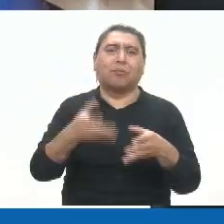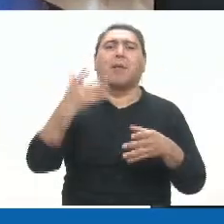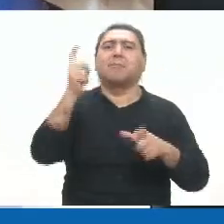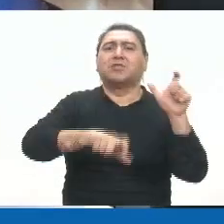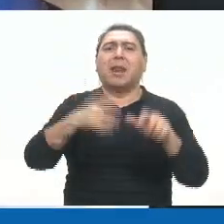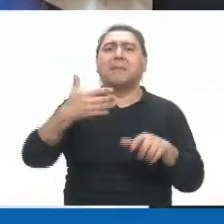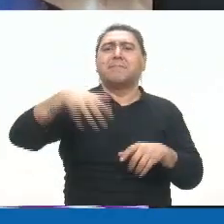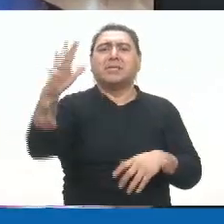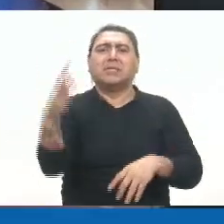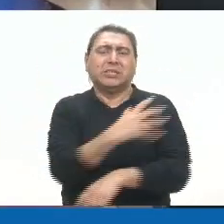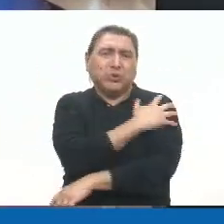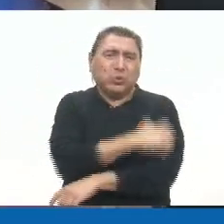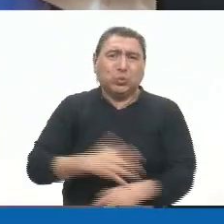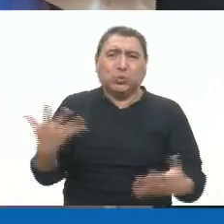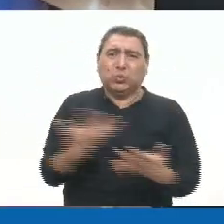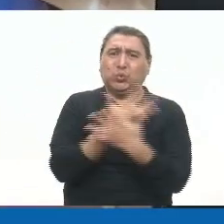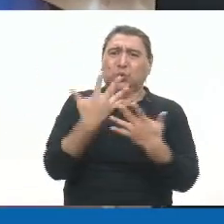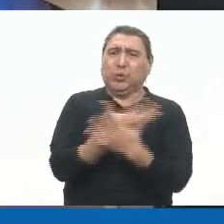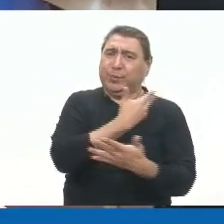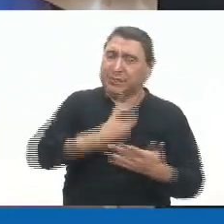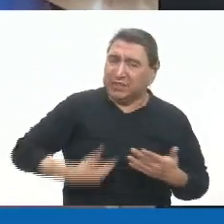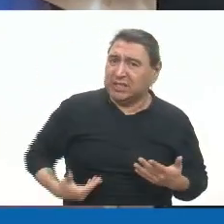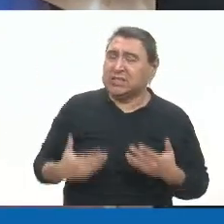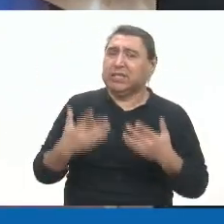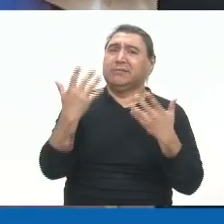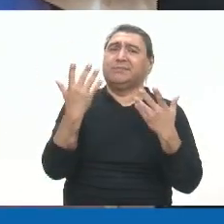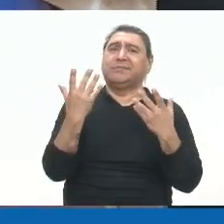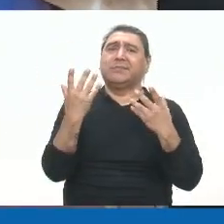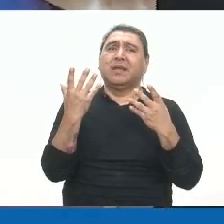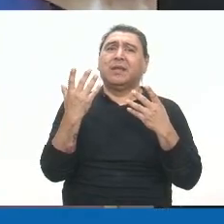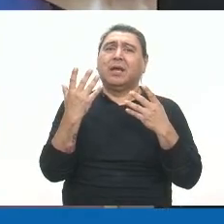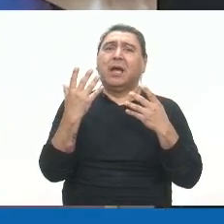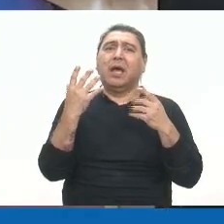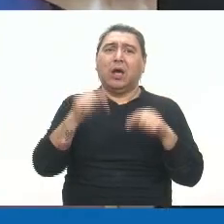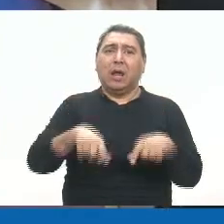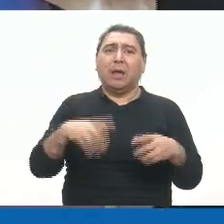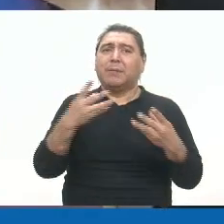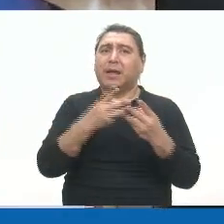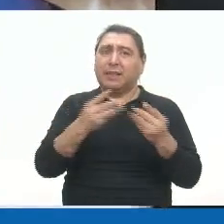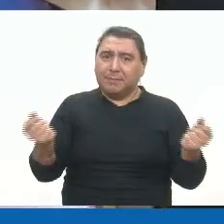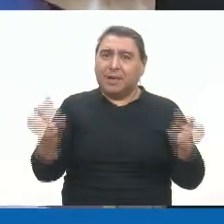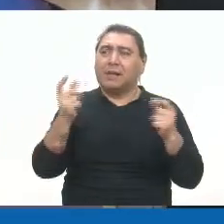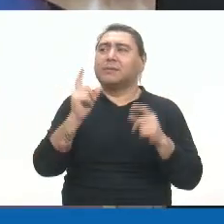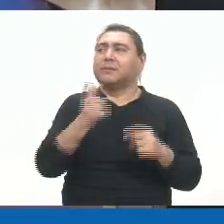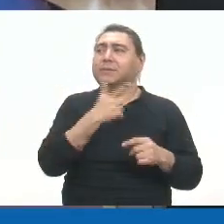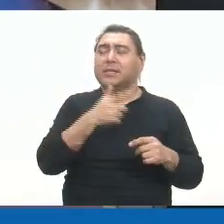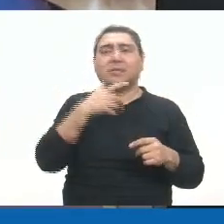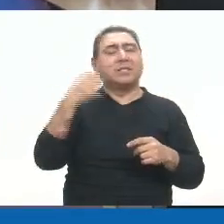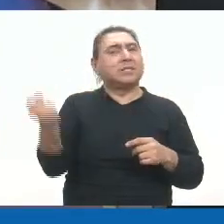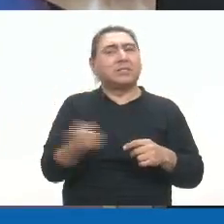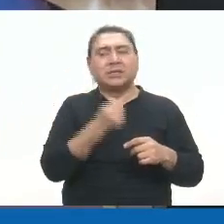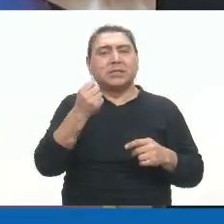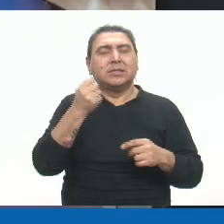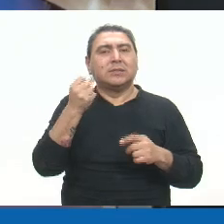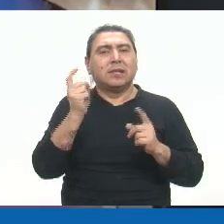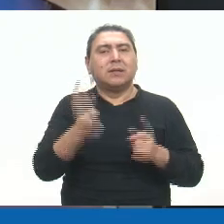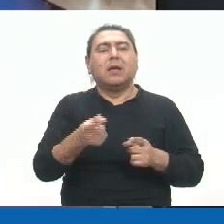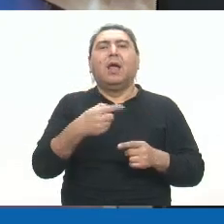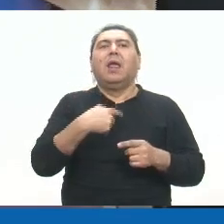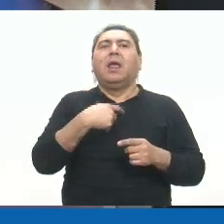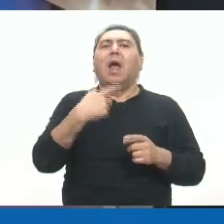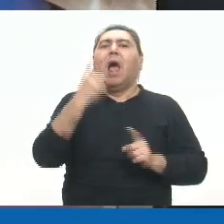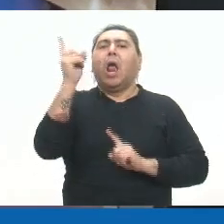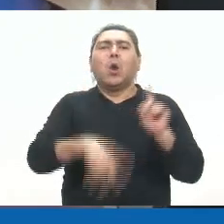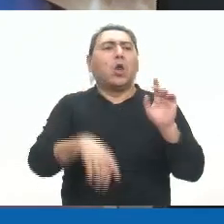vulnerables señor presidente simplemente para cerrar me parecía oportuno nombrar algunos